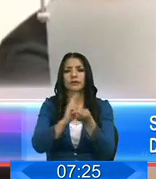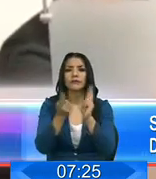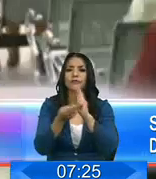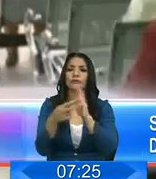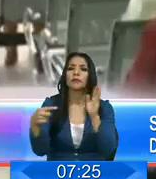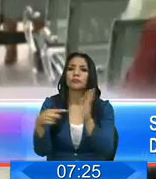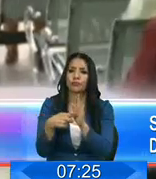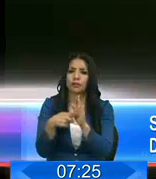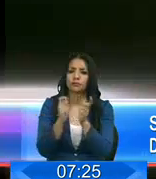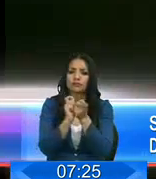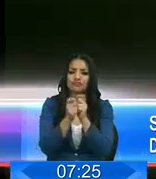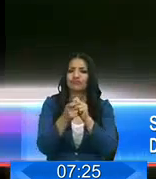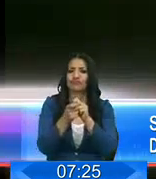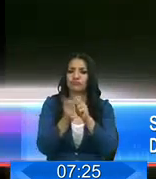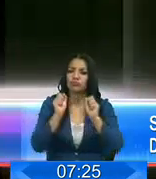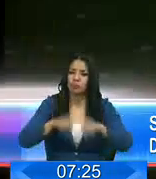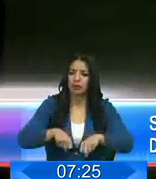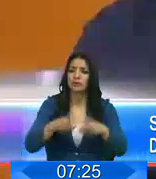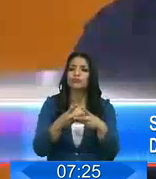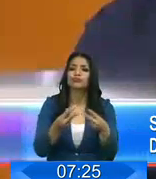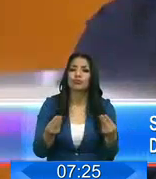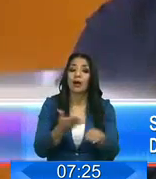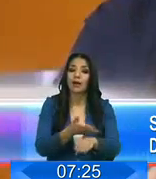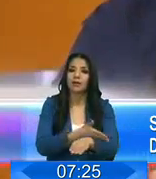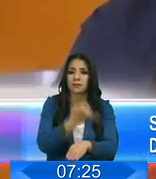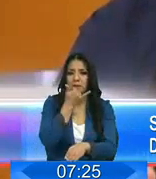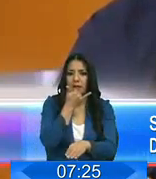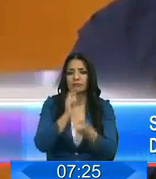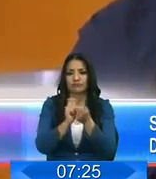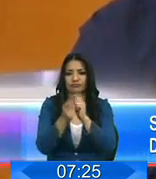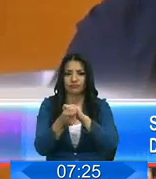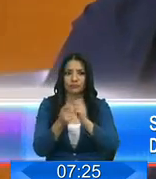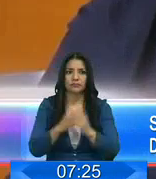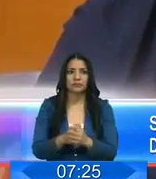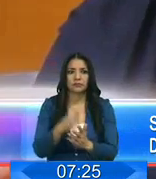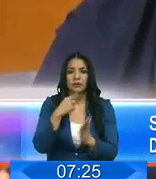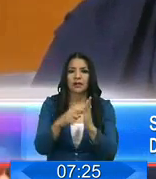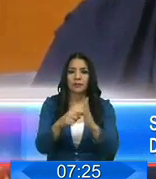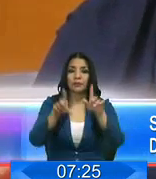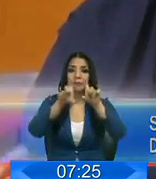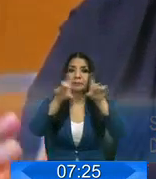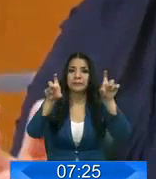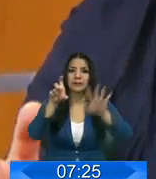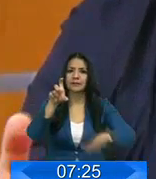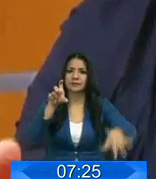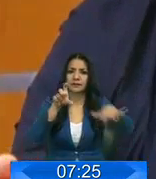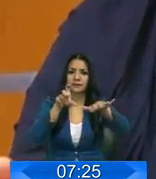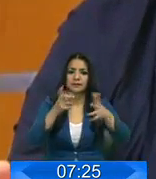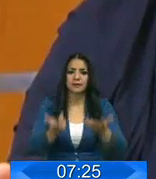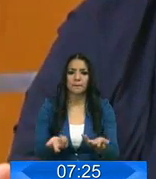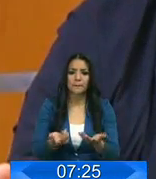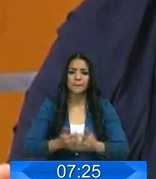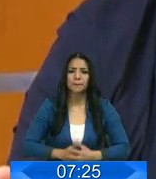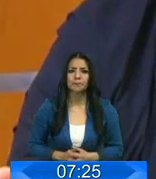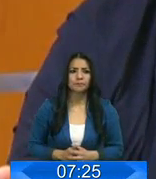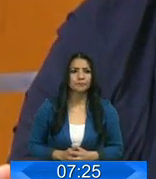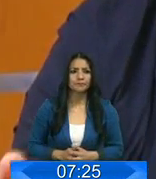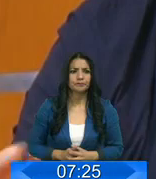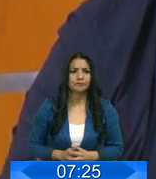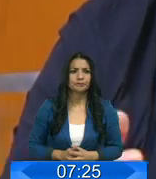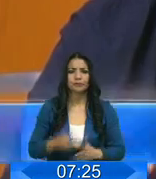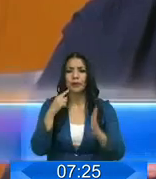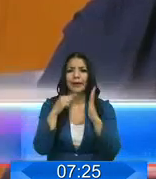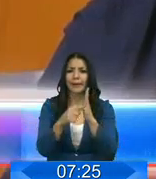ajustar, dicen, distorsiones. Por ejemplo, hay exenciones a empresas que tienen, por